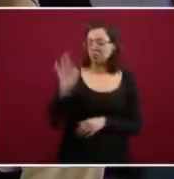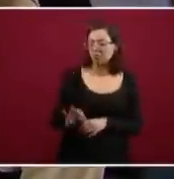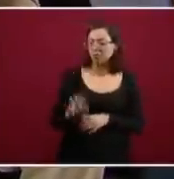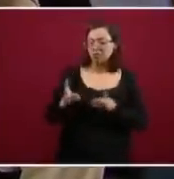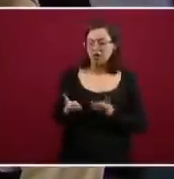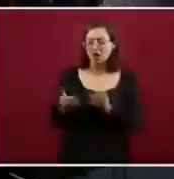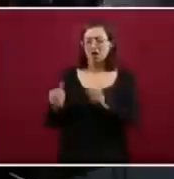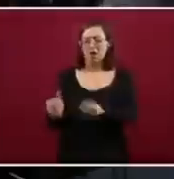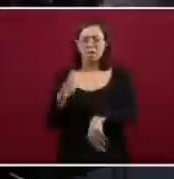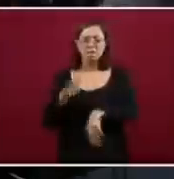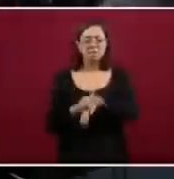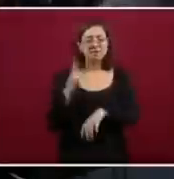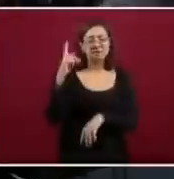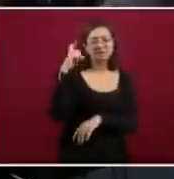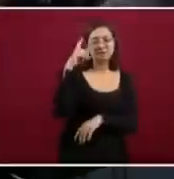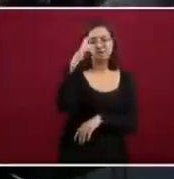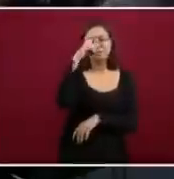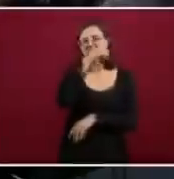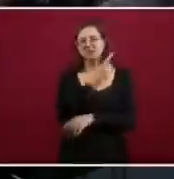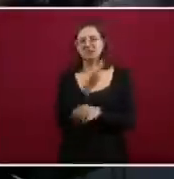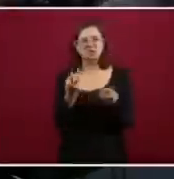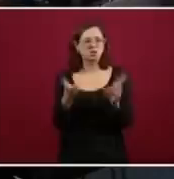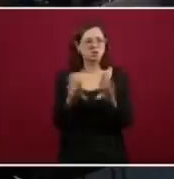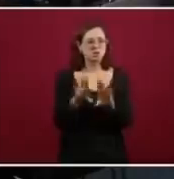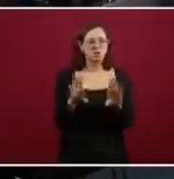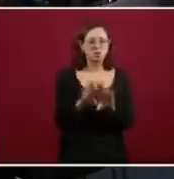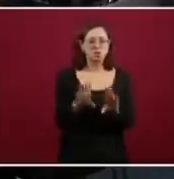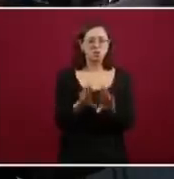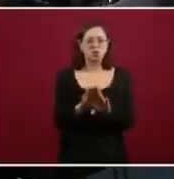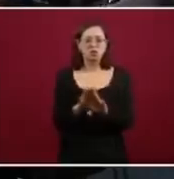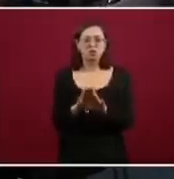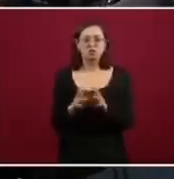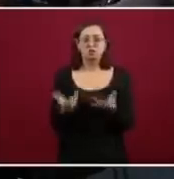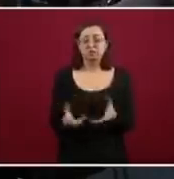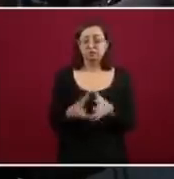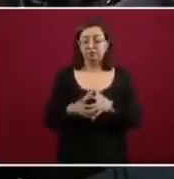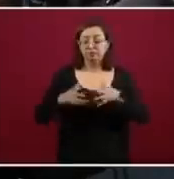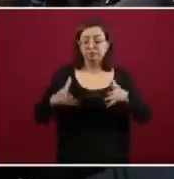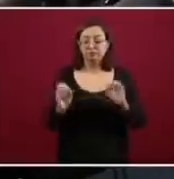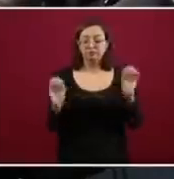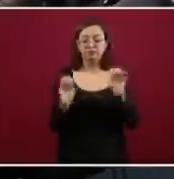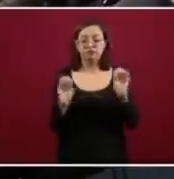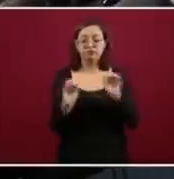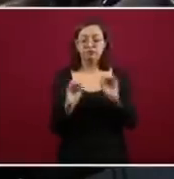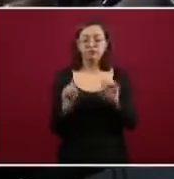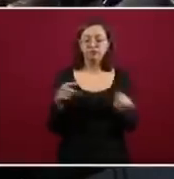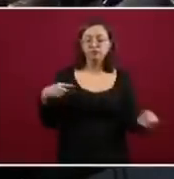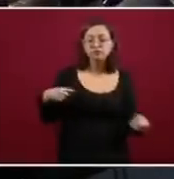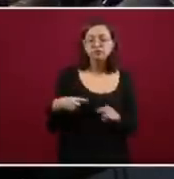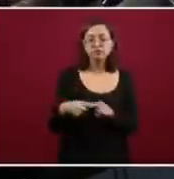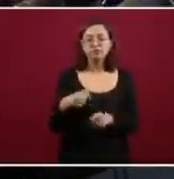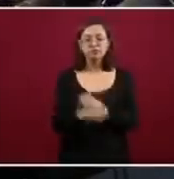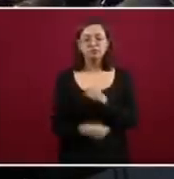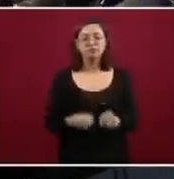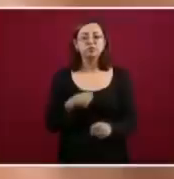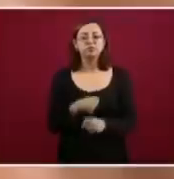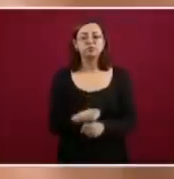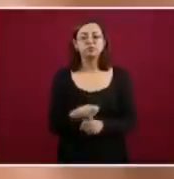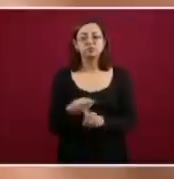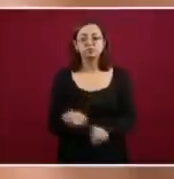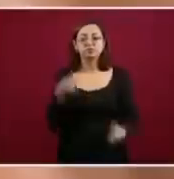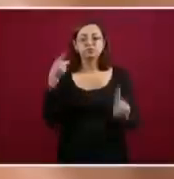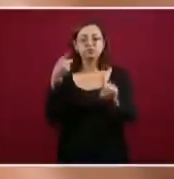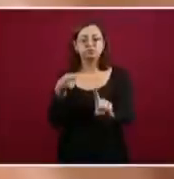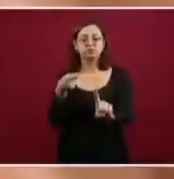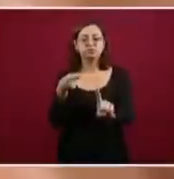restaría pues sacarlo de inmediato esto ante el escenario de un crecimiento cero en el mejor de los casos para este año presidente y pues el el reto de